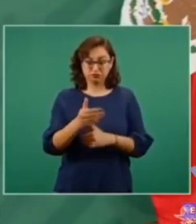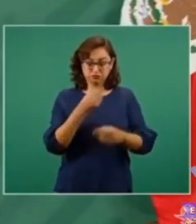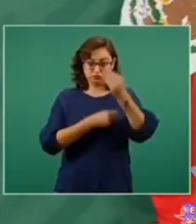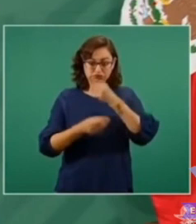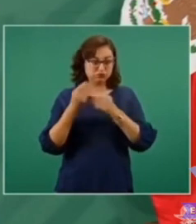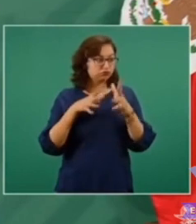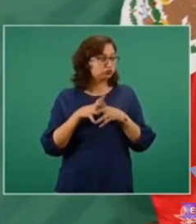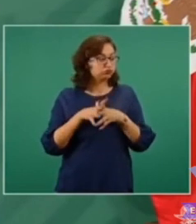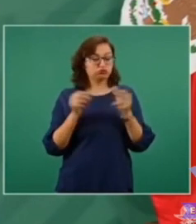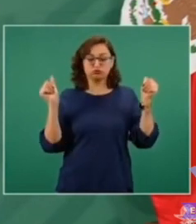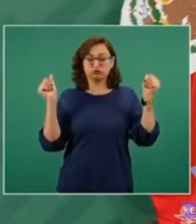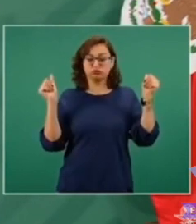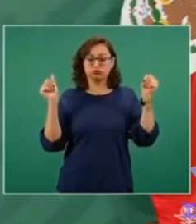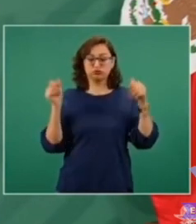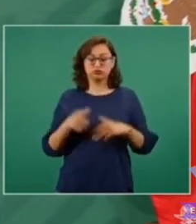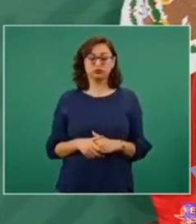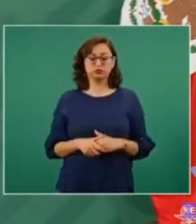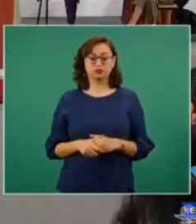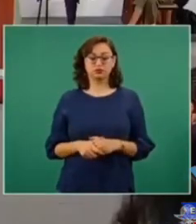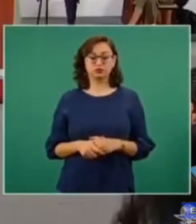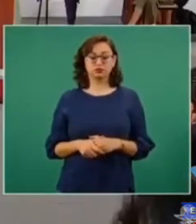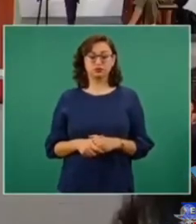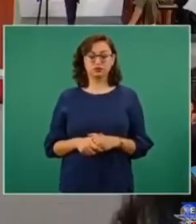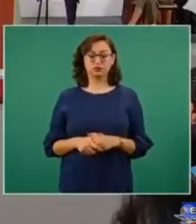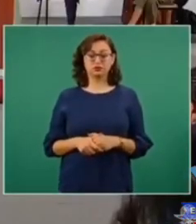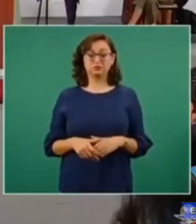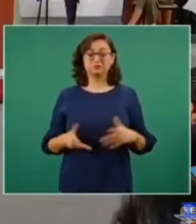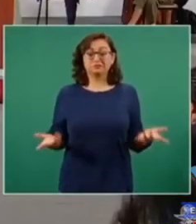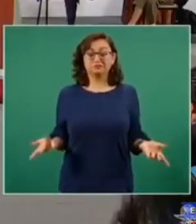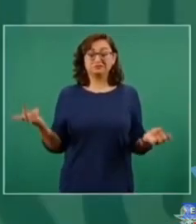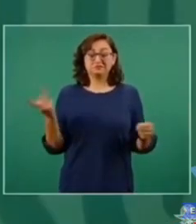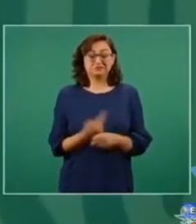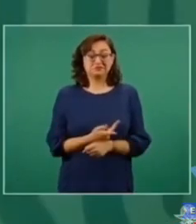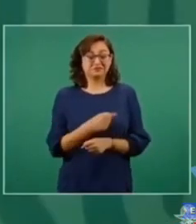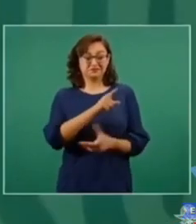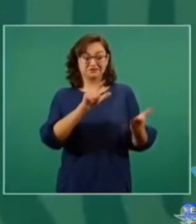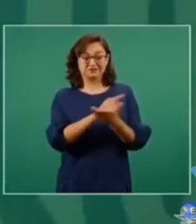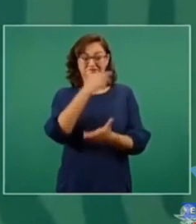o se diría antes, el cuerpo del delito.